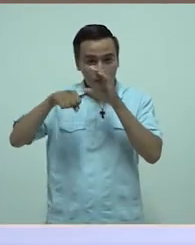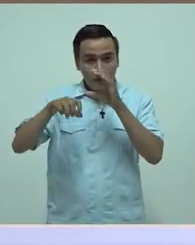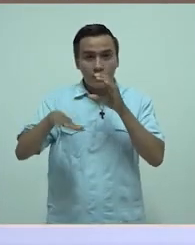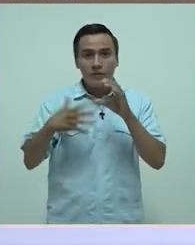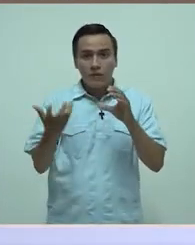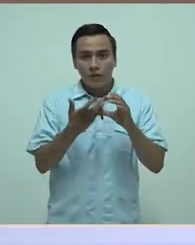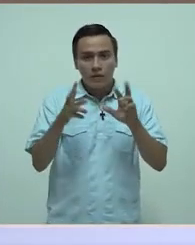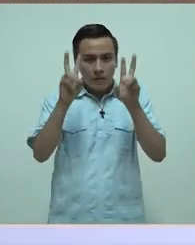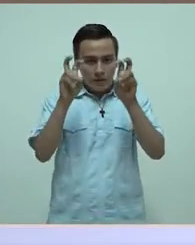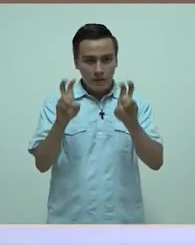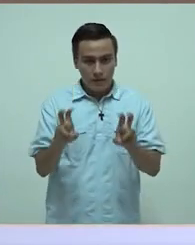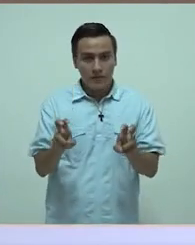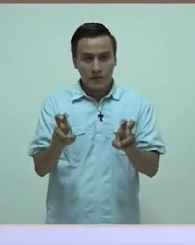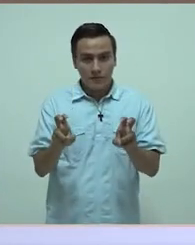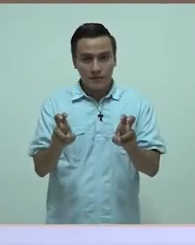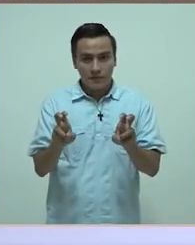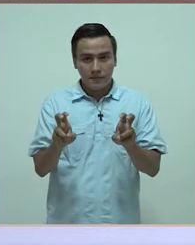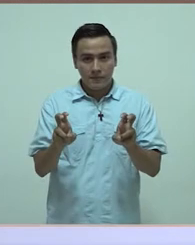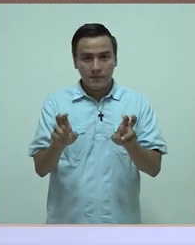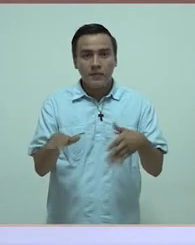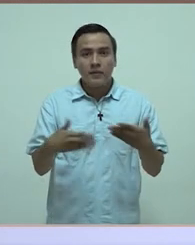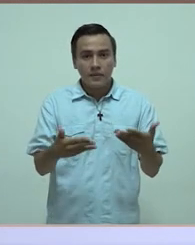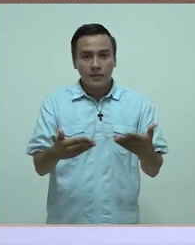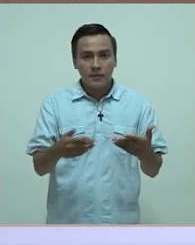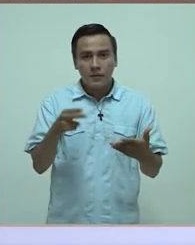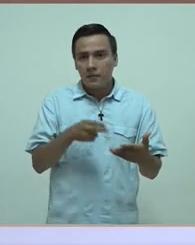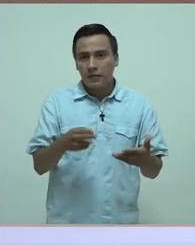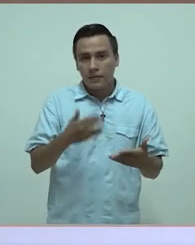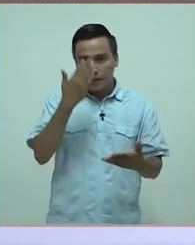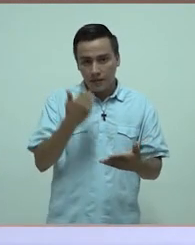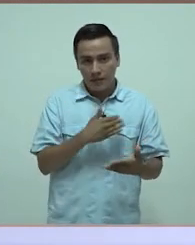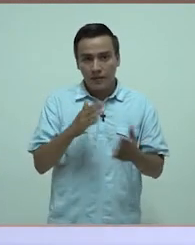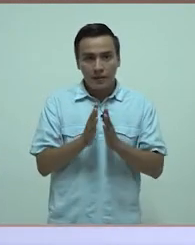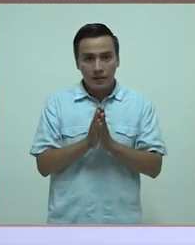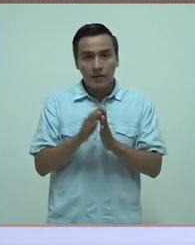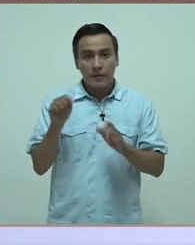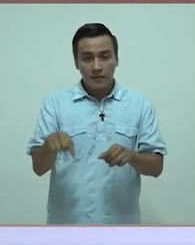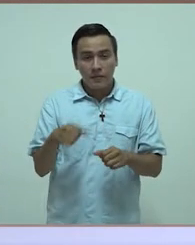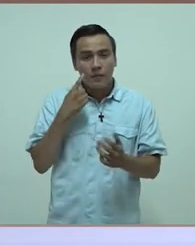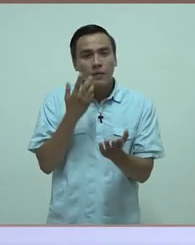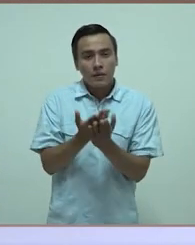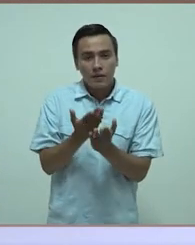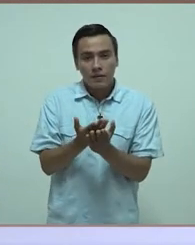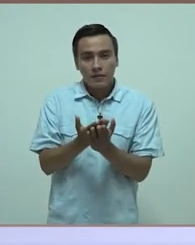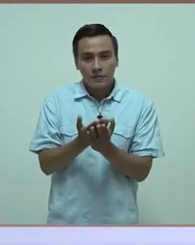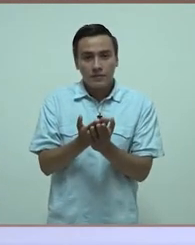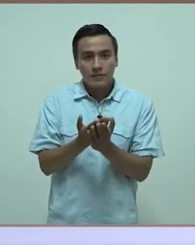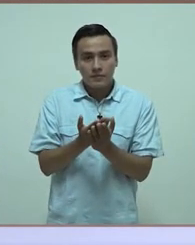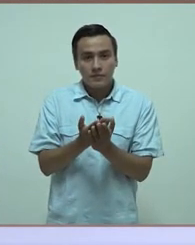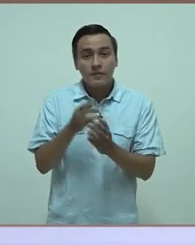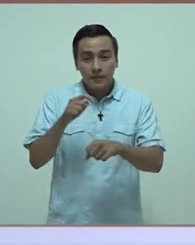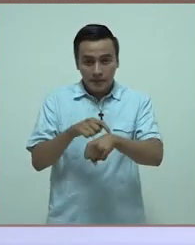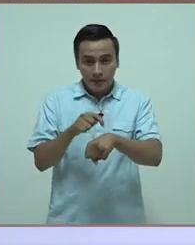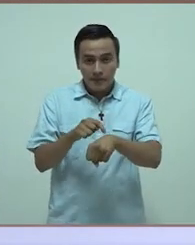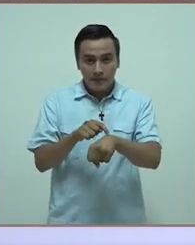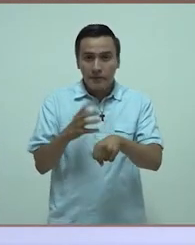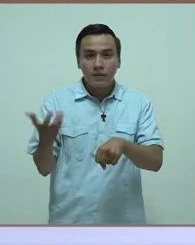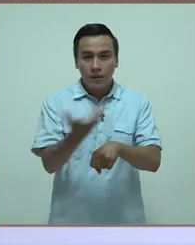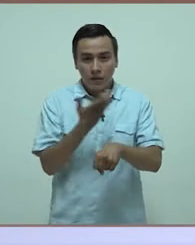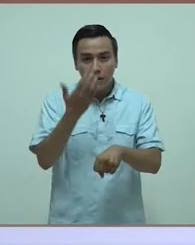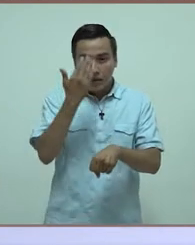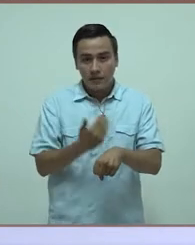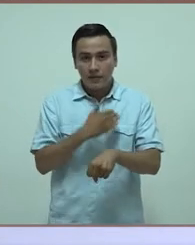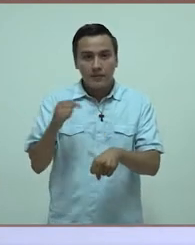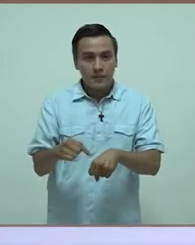y sobre todo del contenido que la misma Iglesia nos propone para estos tiempos. Y sobre todo, como sabemos, toda